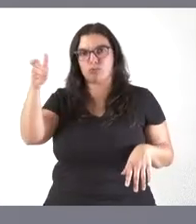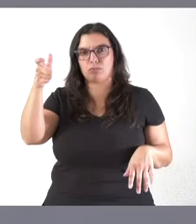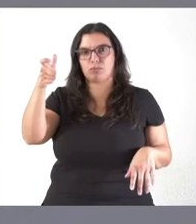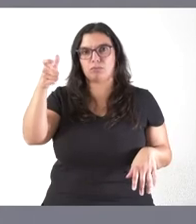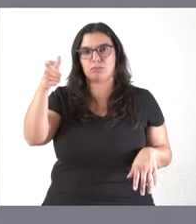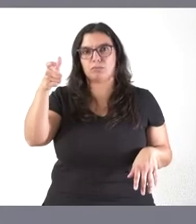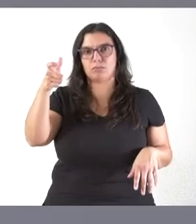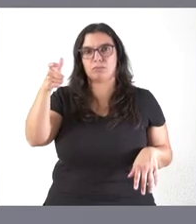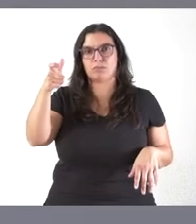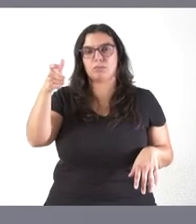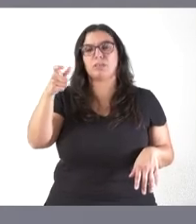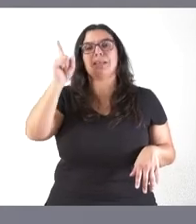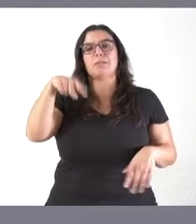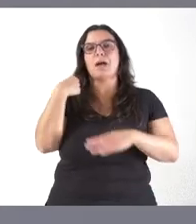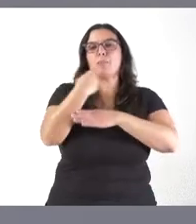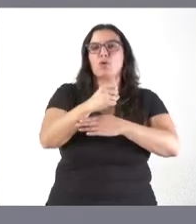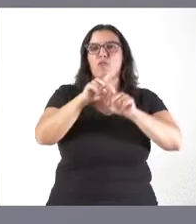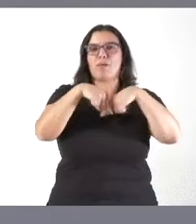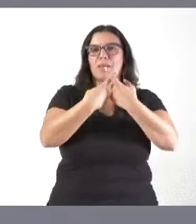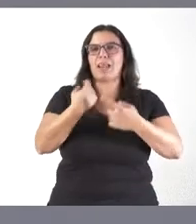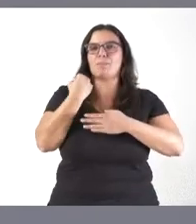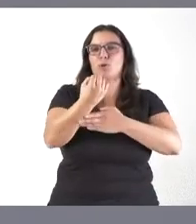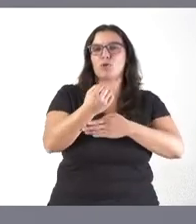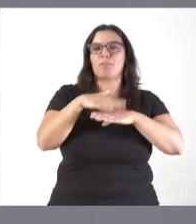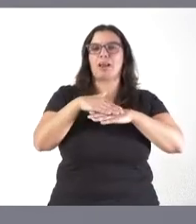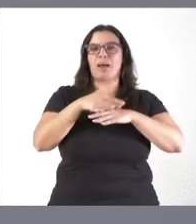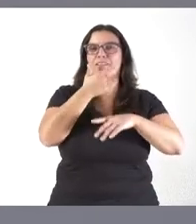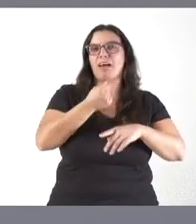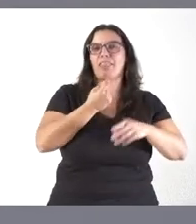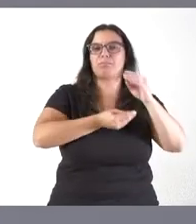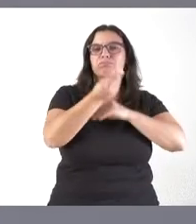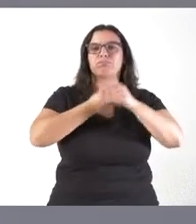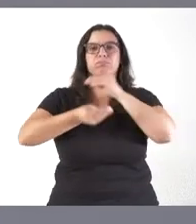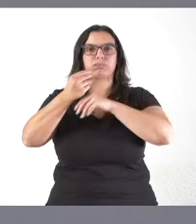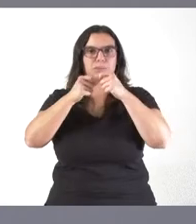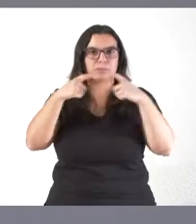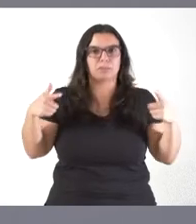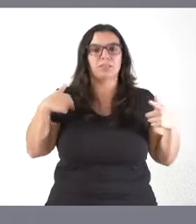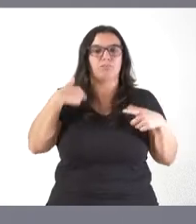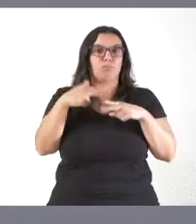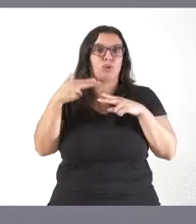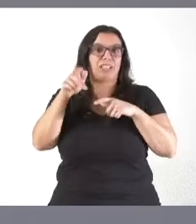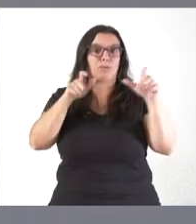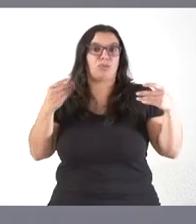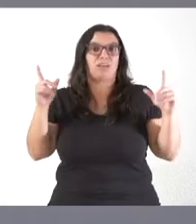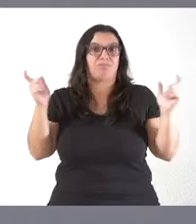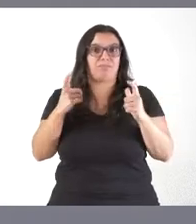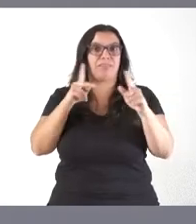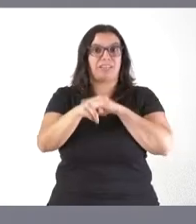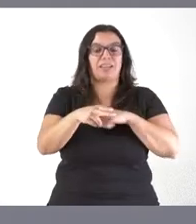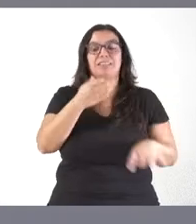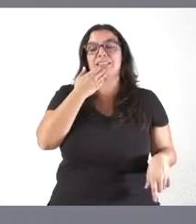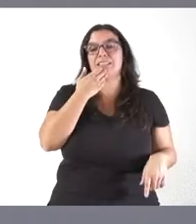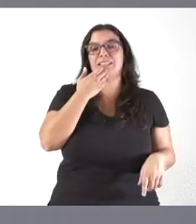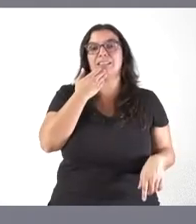y en el apoyo a la familia y a la natalidad y por tanto tienen mucho que ver con estas políticas en población cuando estamos diciendo